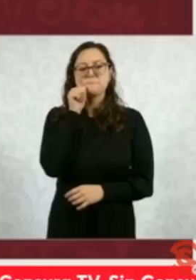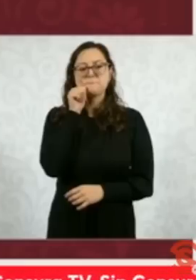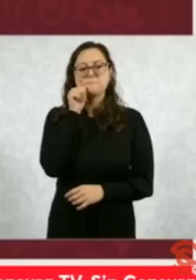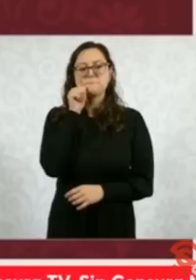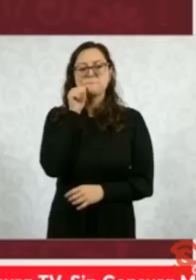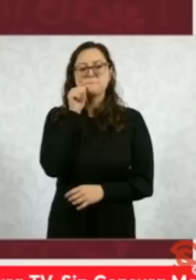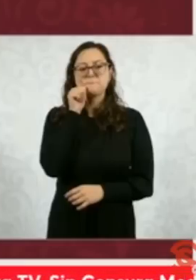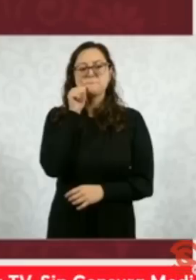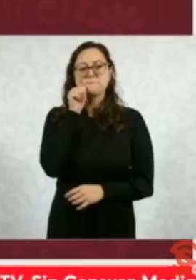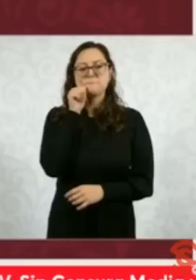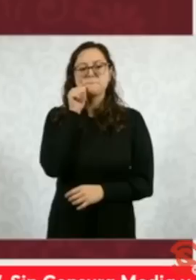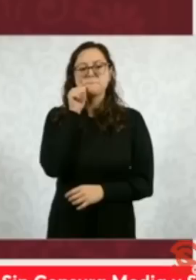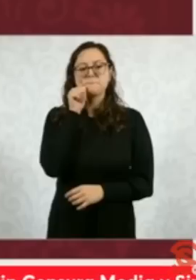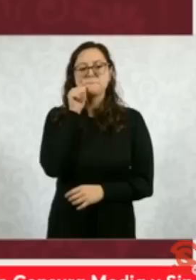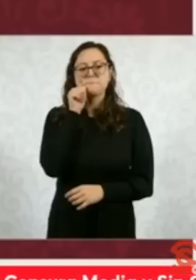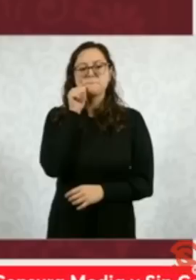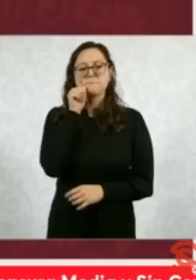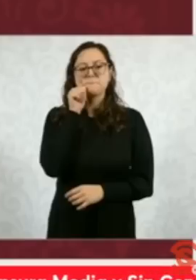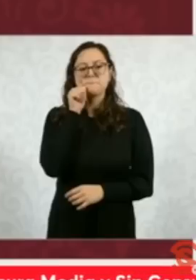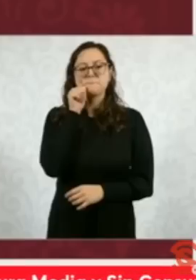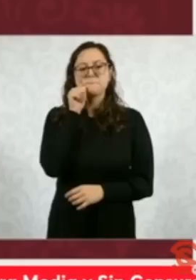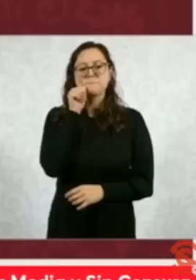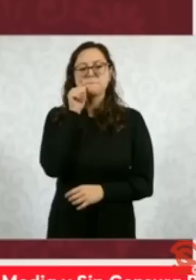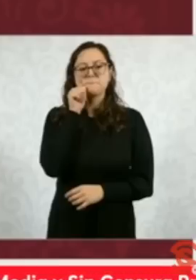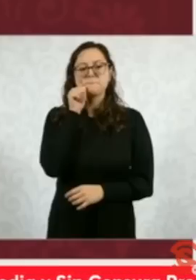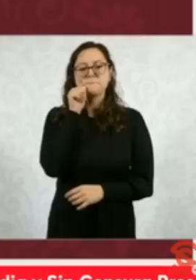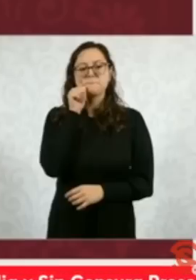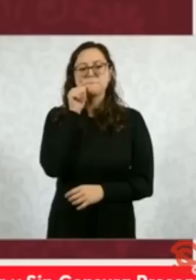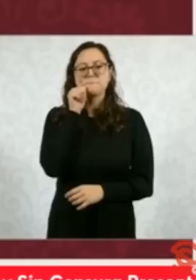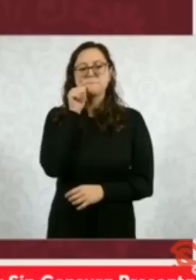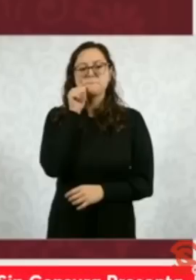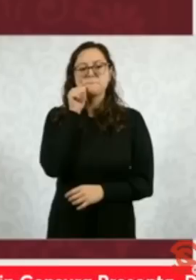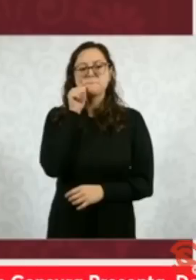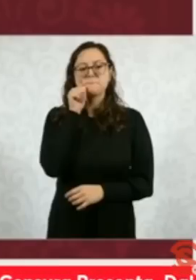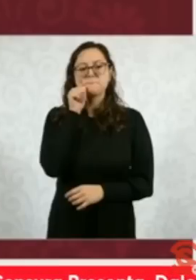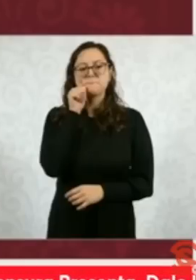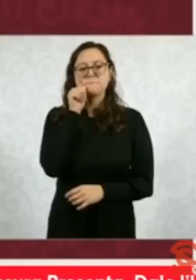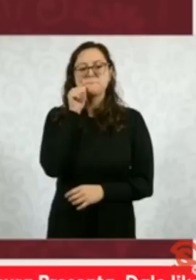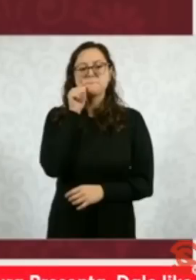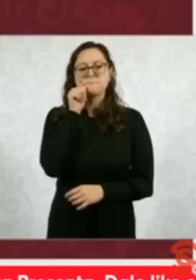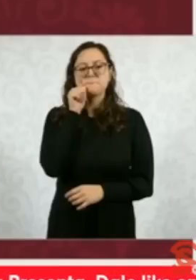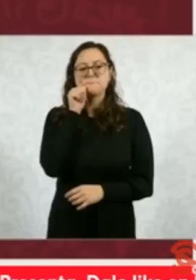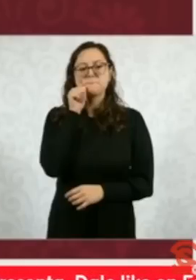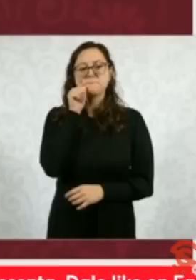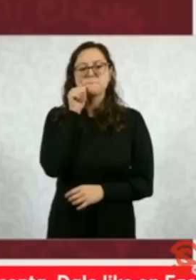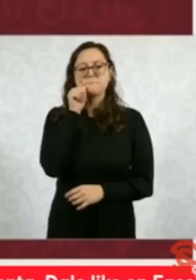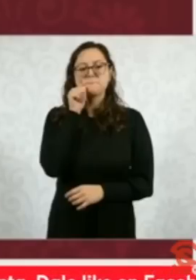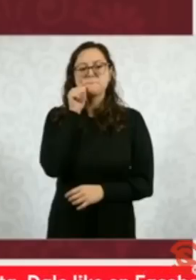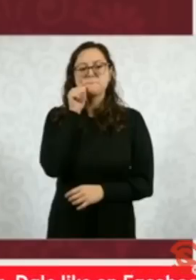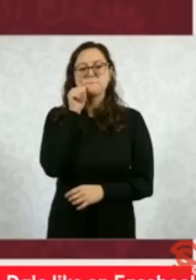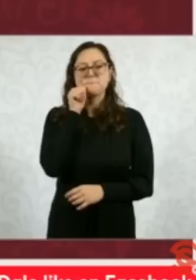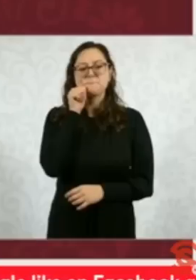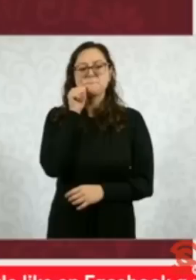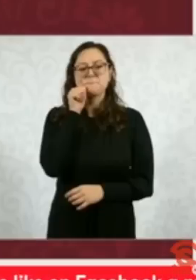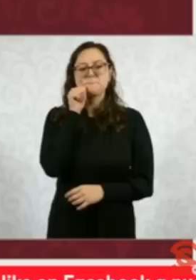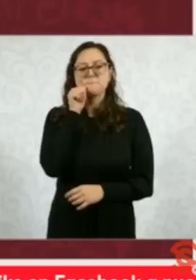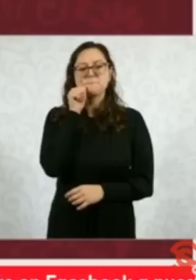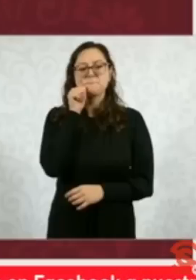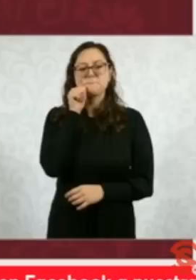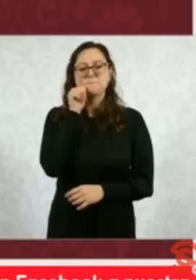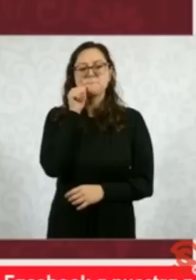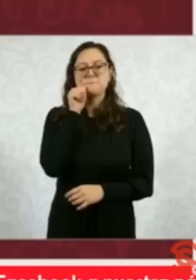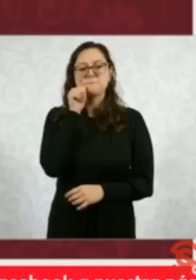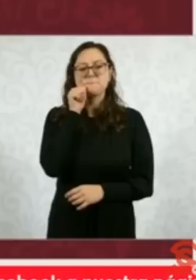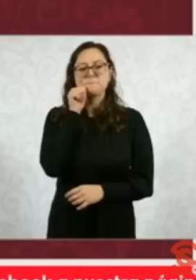un historiador o una historiadora a dar planteamientos que ya no nos puede dar el presidente López Obrador. Nos reíamos por eso, ¿no? Porque usted recordará que